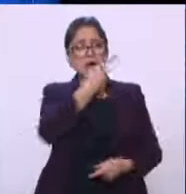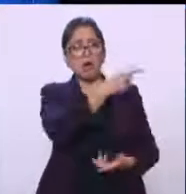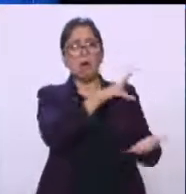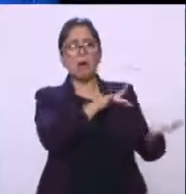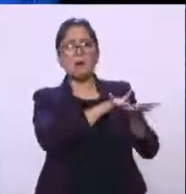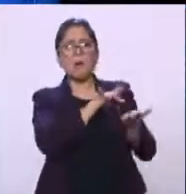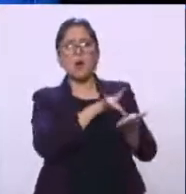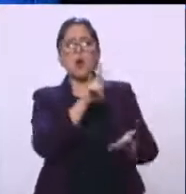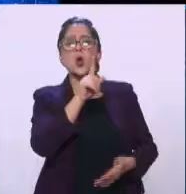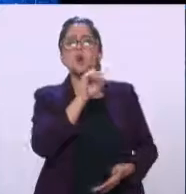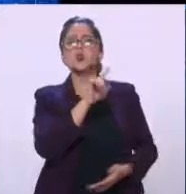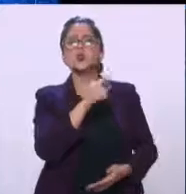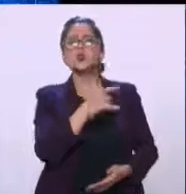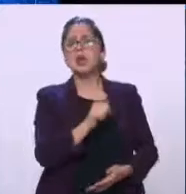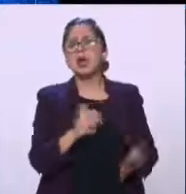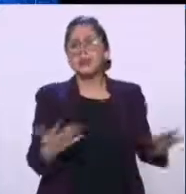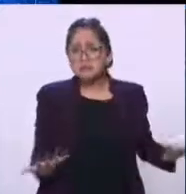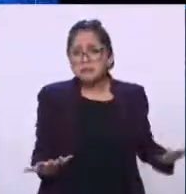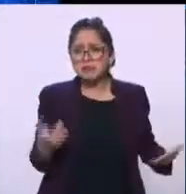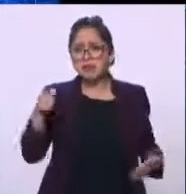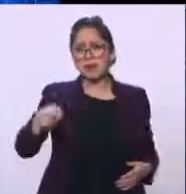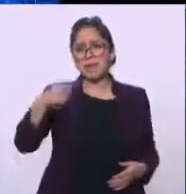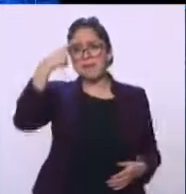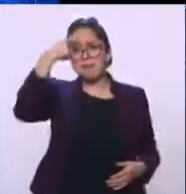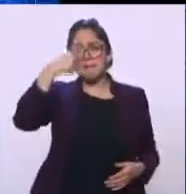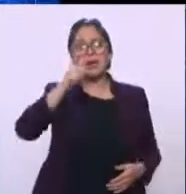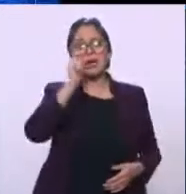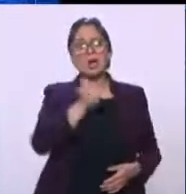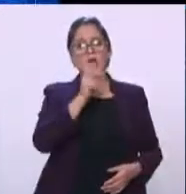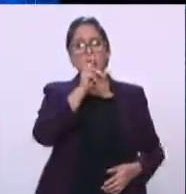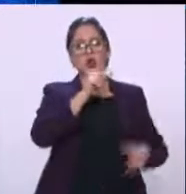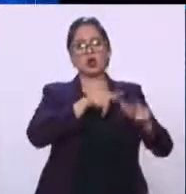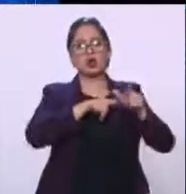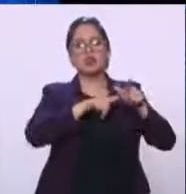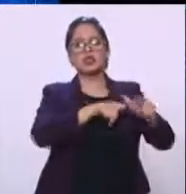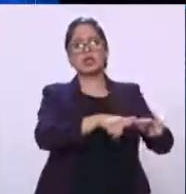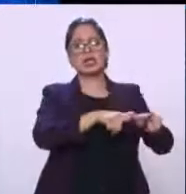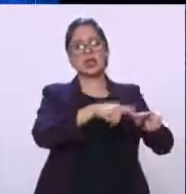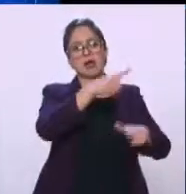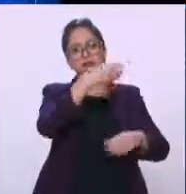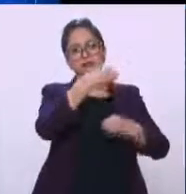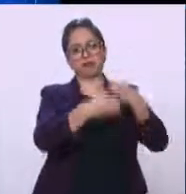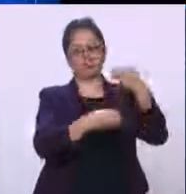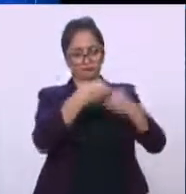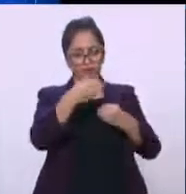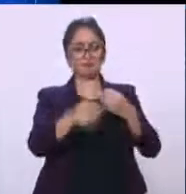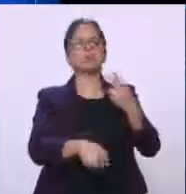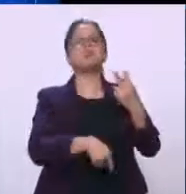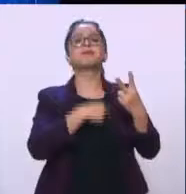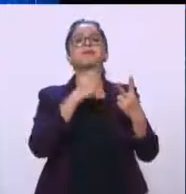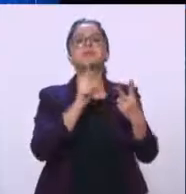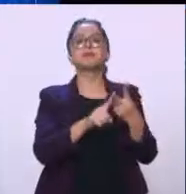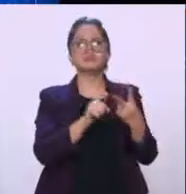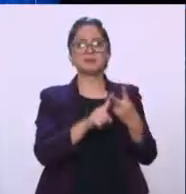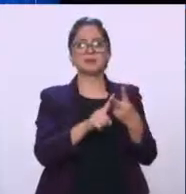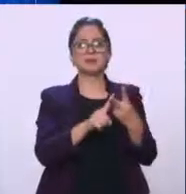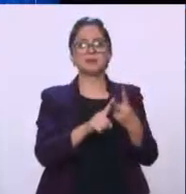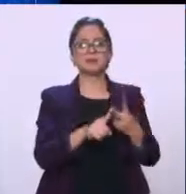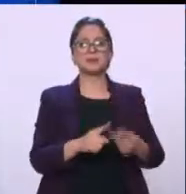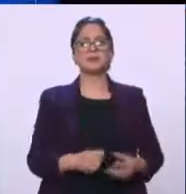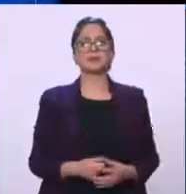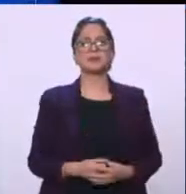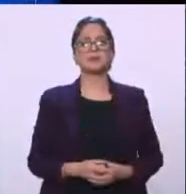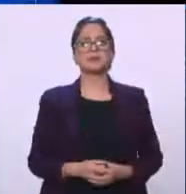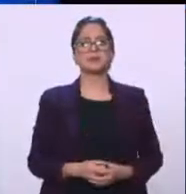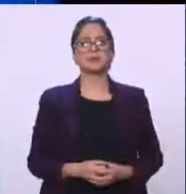beneficiado, como no dando alternativa para que pueda seguir este proceso. Y por otro lado, la